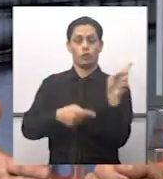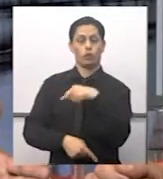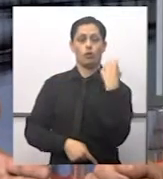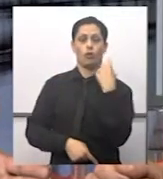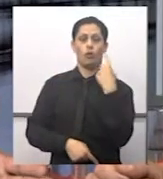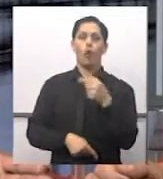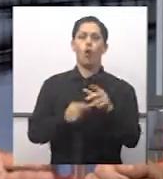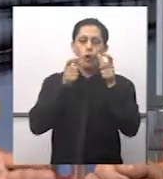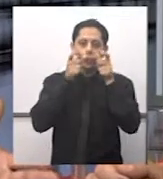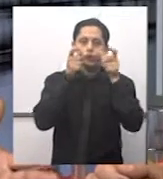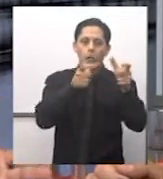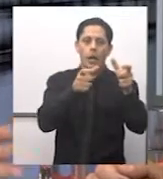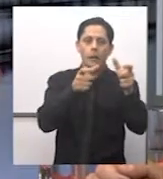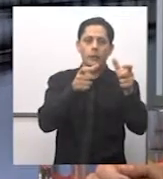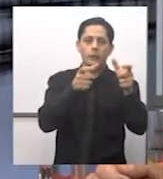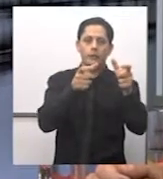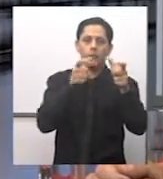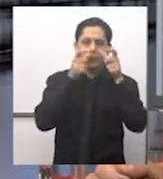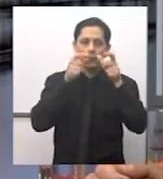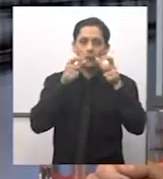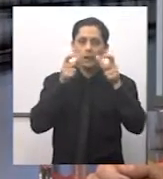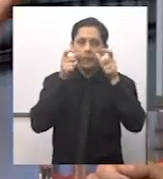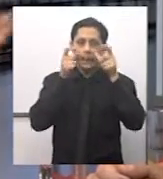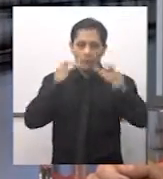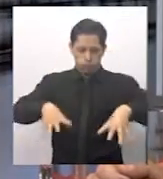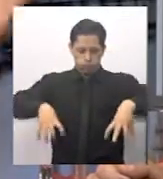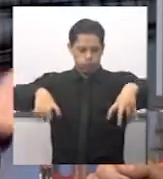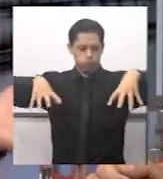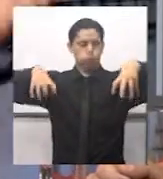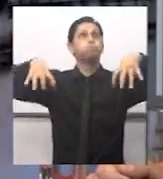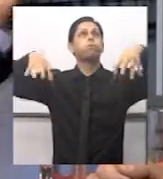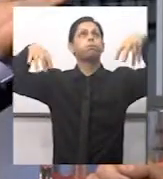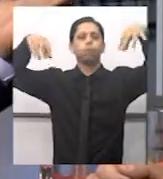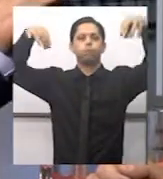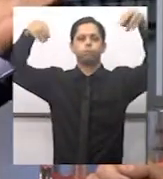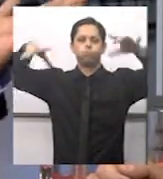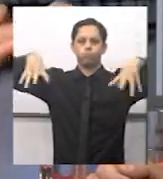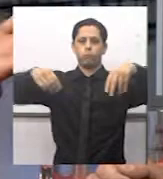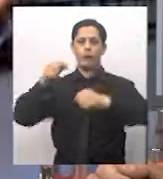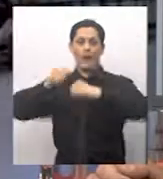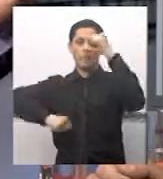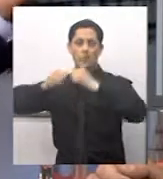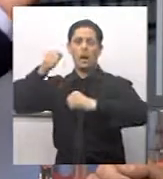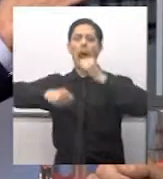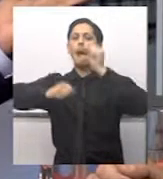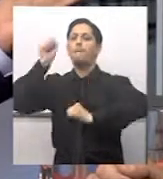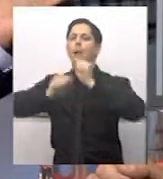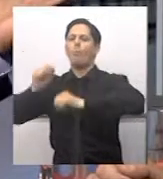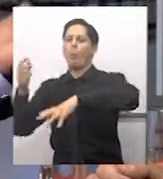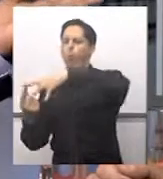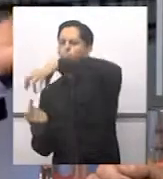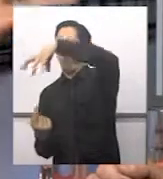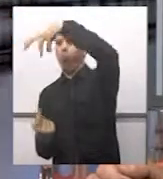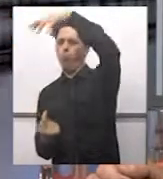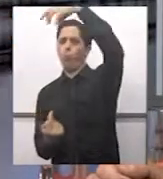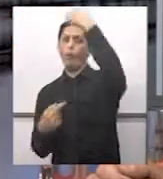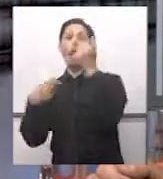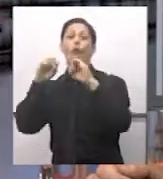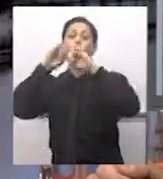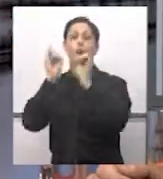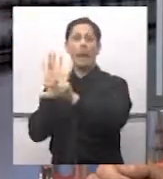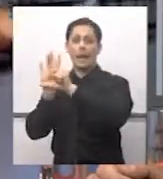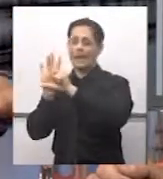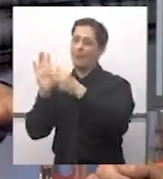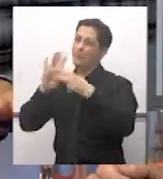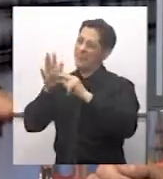controlar estas emisiones que las empresas emiten. Y emiten conforme a la ley. El problema es que la ley es laxa,